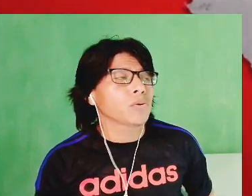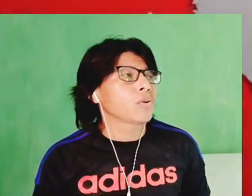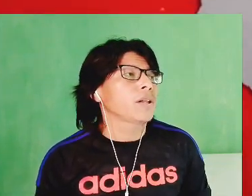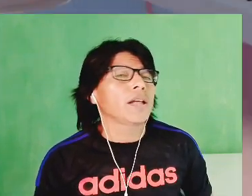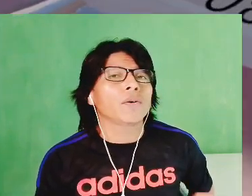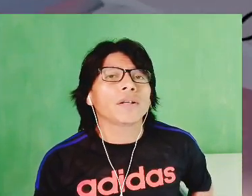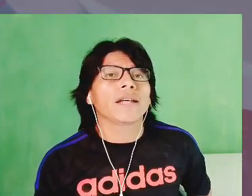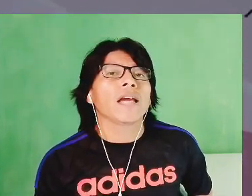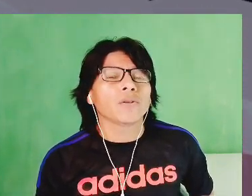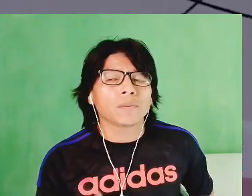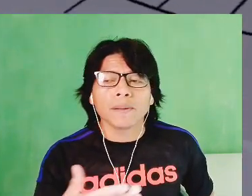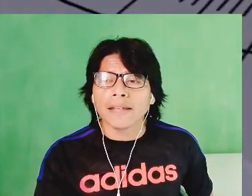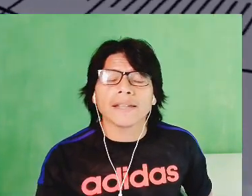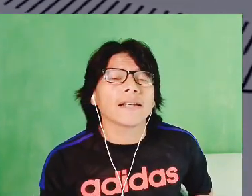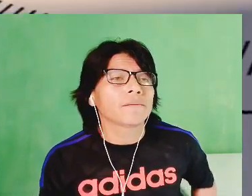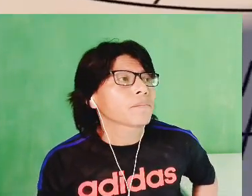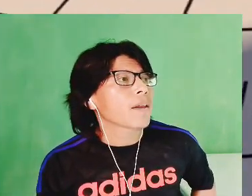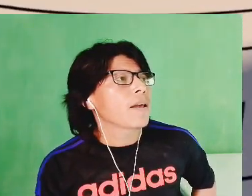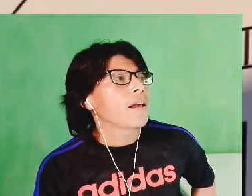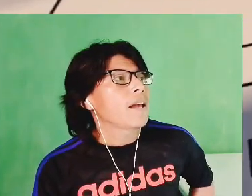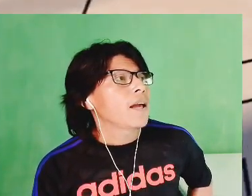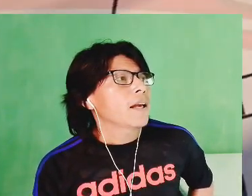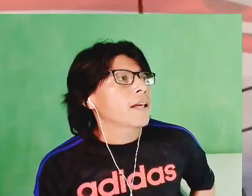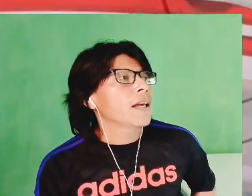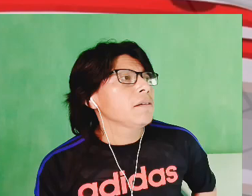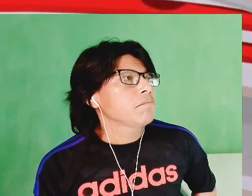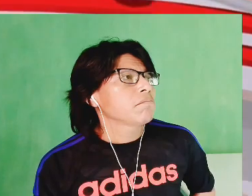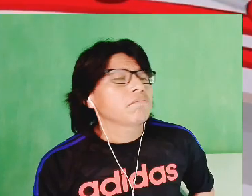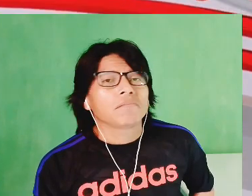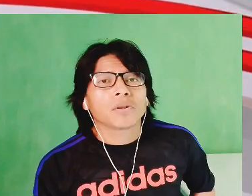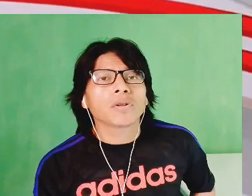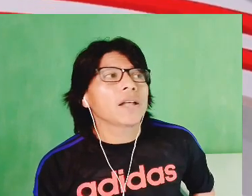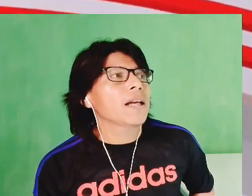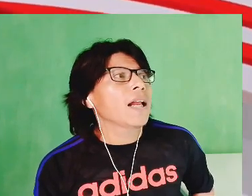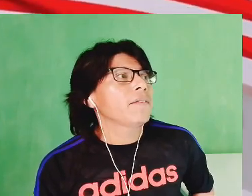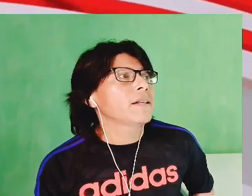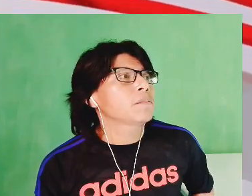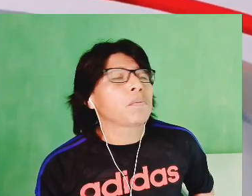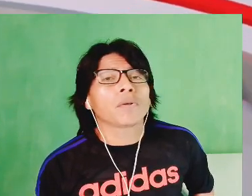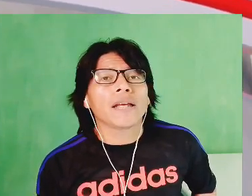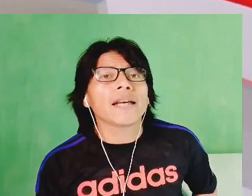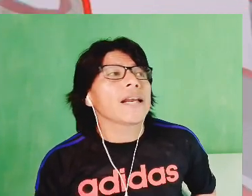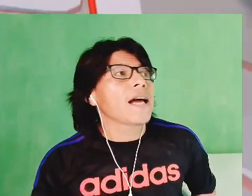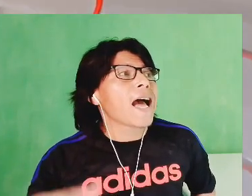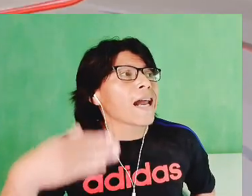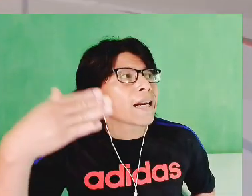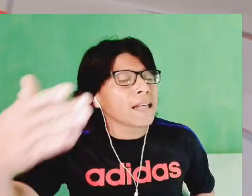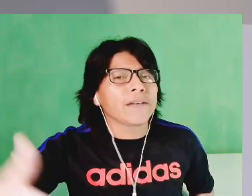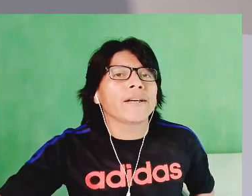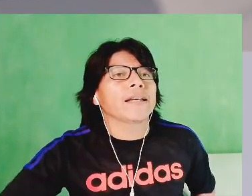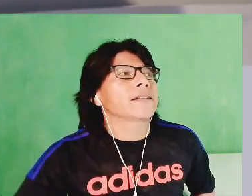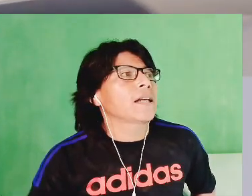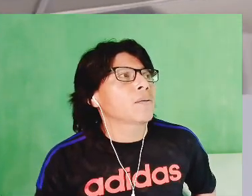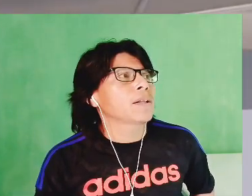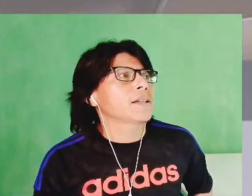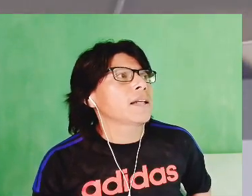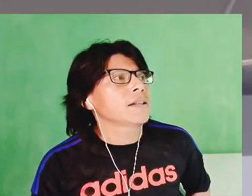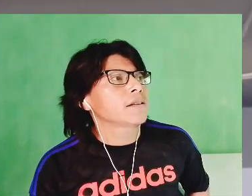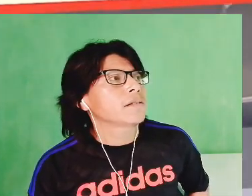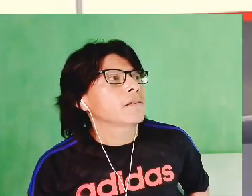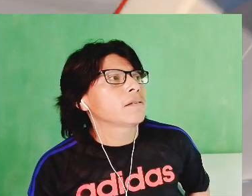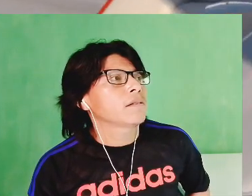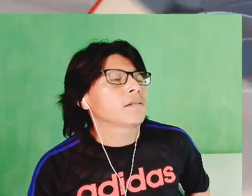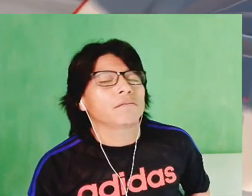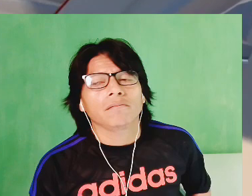metiendo mucho dinero y ellos piensan que Xochitl Gálvez ponerla arriba en las